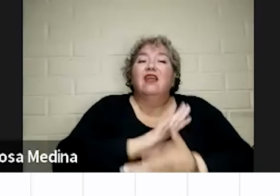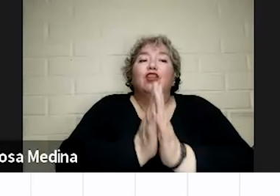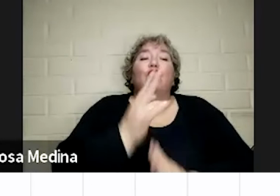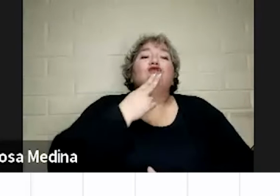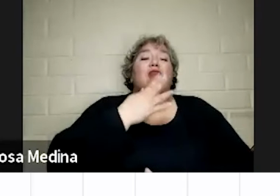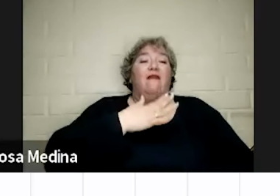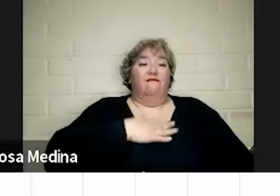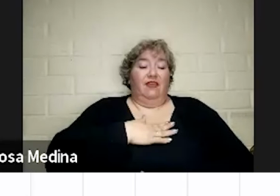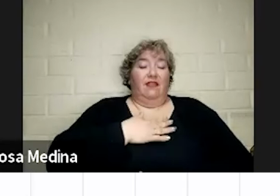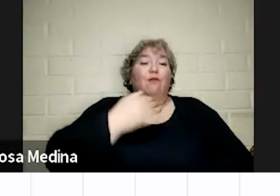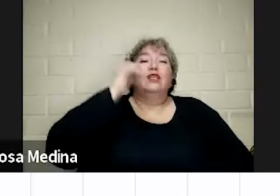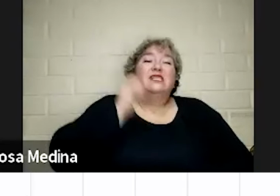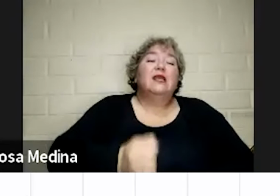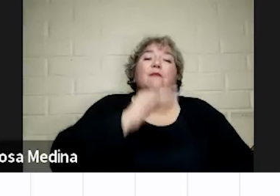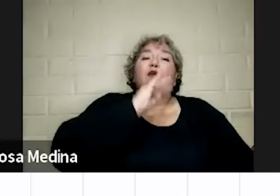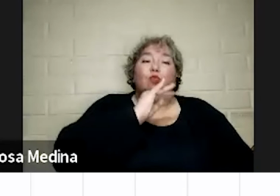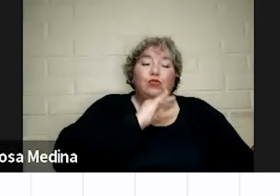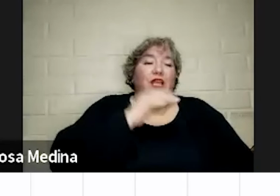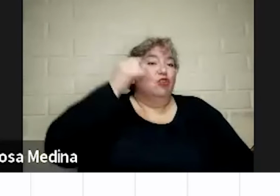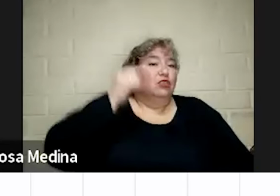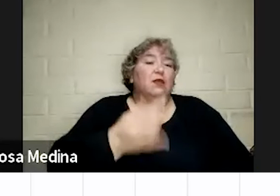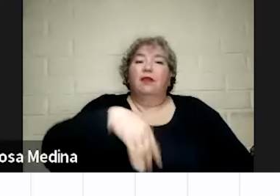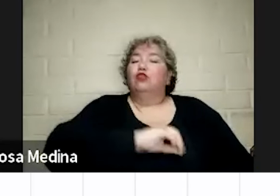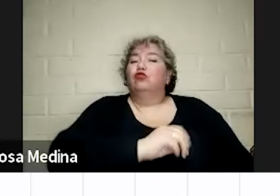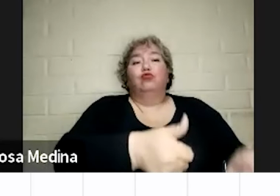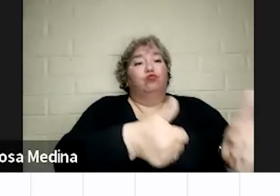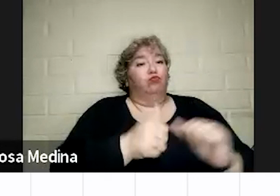estamos ocupando, siempre estamos desafiando nuestras funciones ejecutivas.